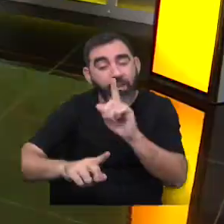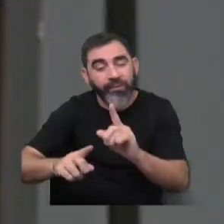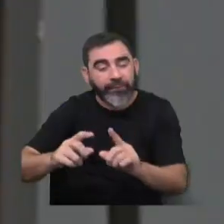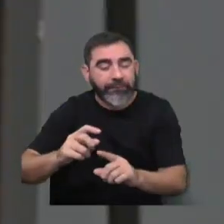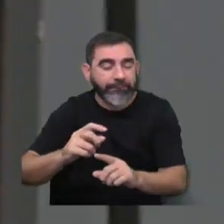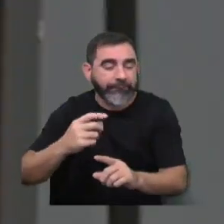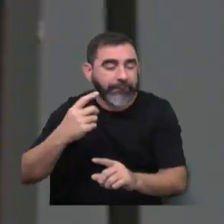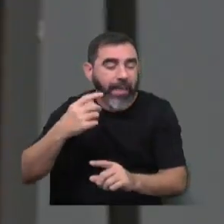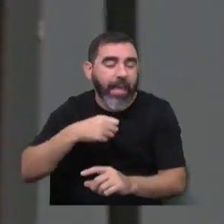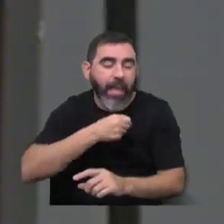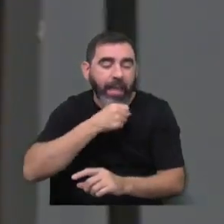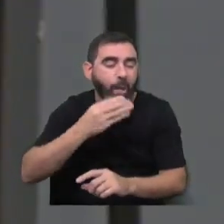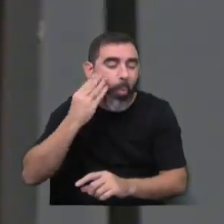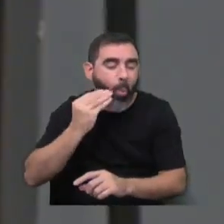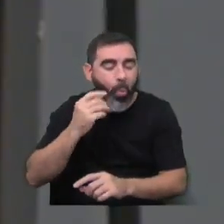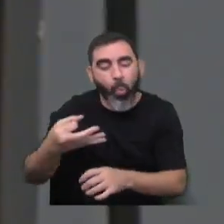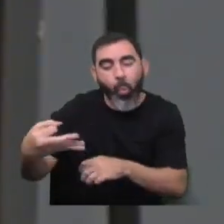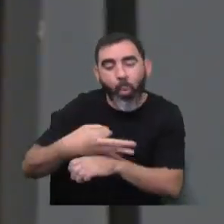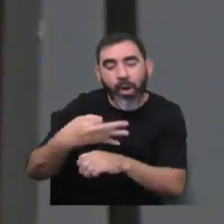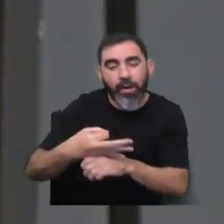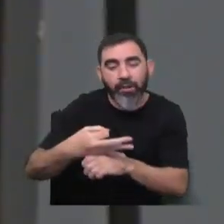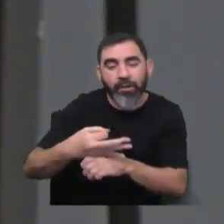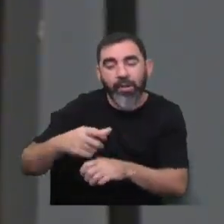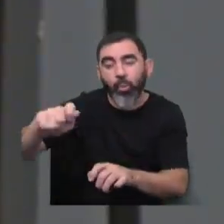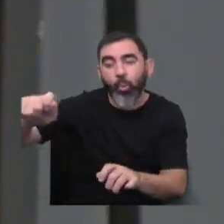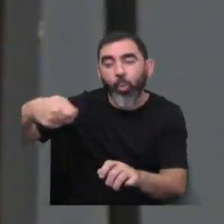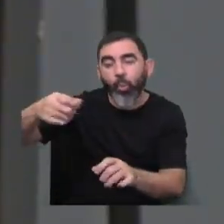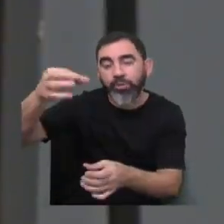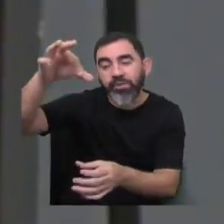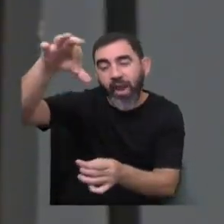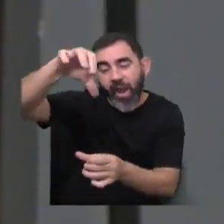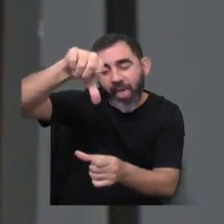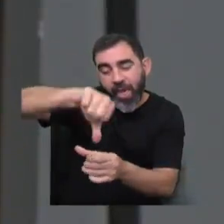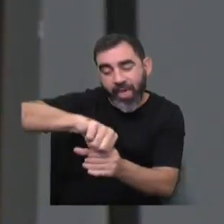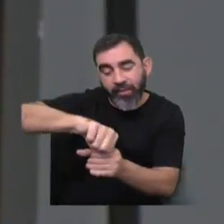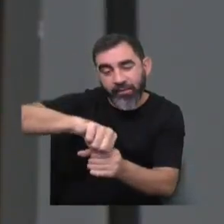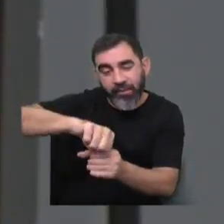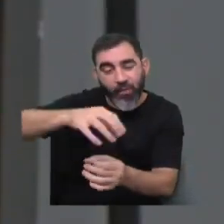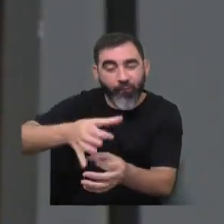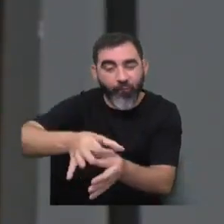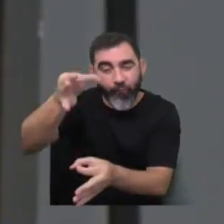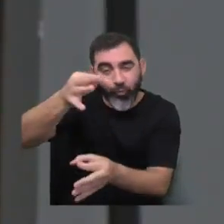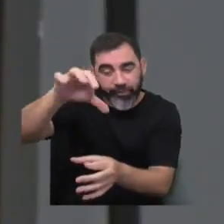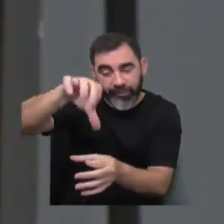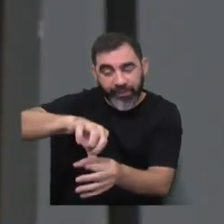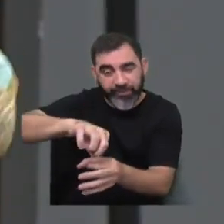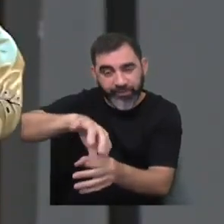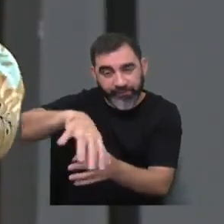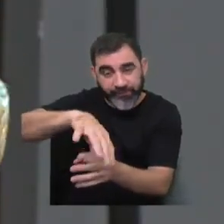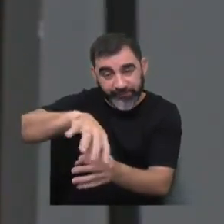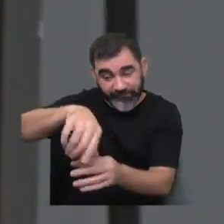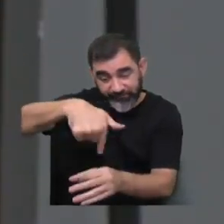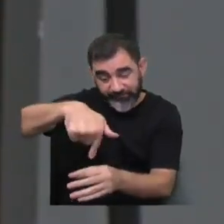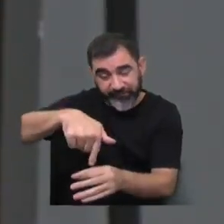de la abuela o de alguien, un vecino, que nos dice, mirá, ponés una cucharita en la boca en el pico de la botella